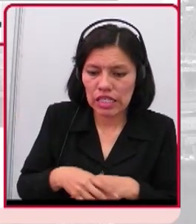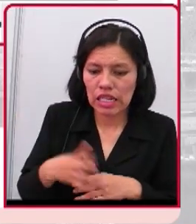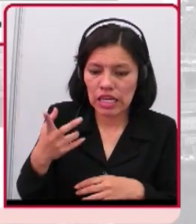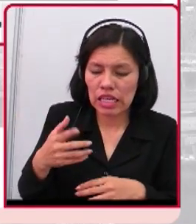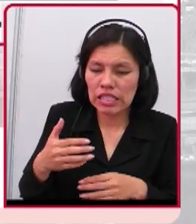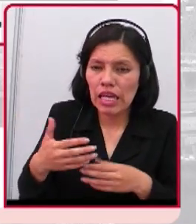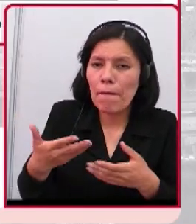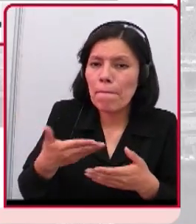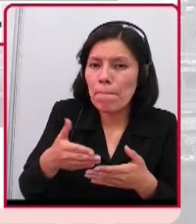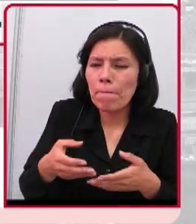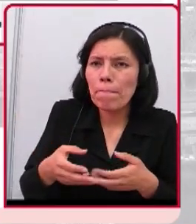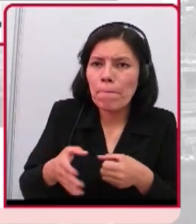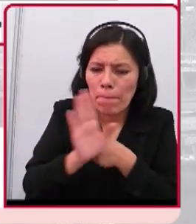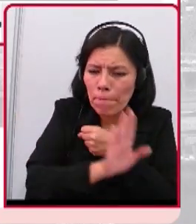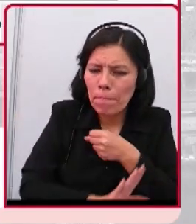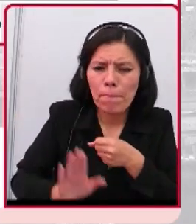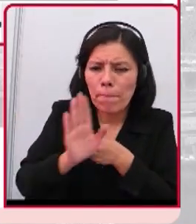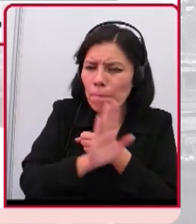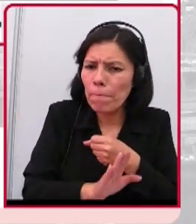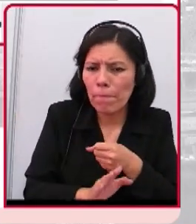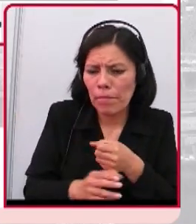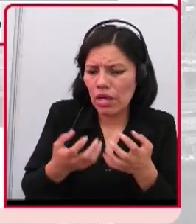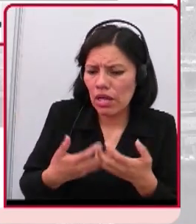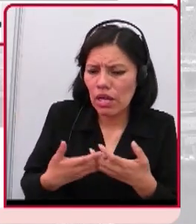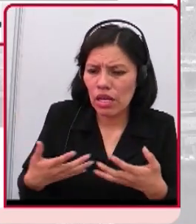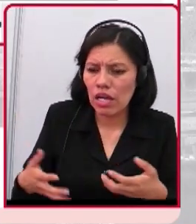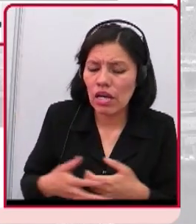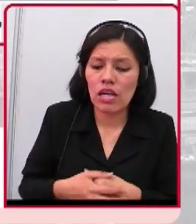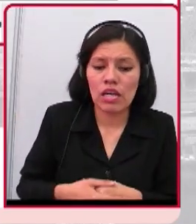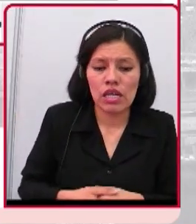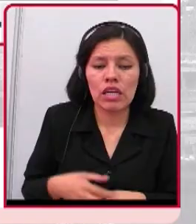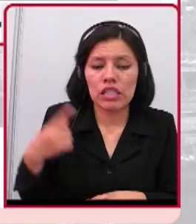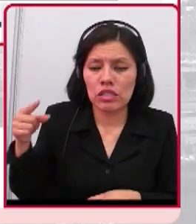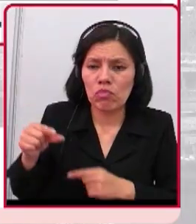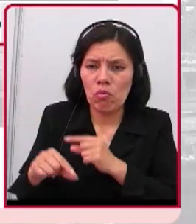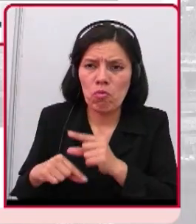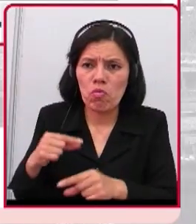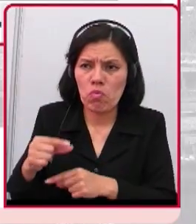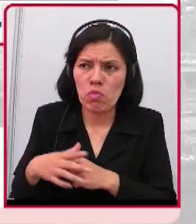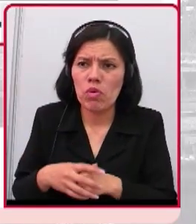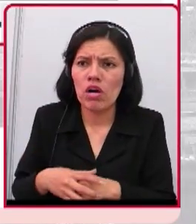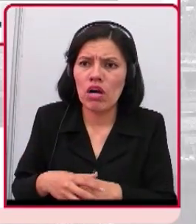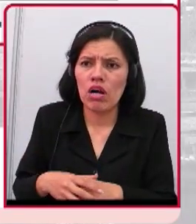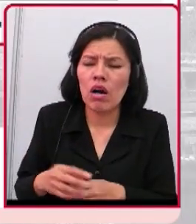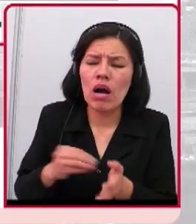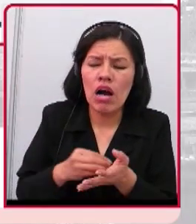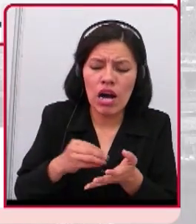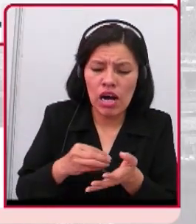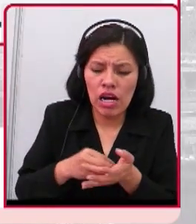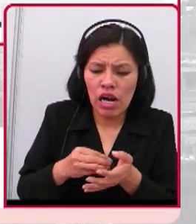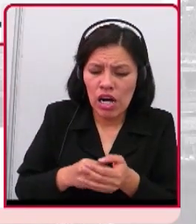vez, apenas tenga la oportunidad, procede a continuar optimizando la recuperación de agua.